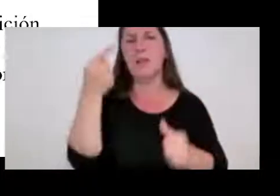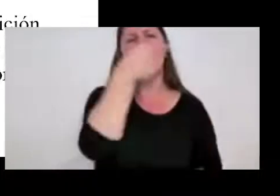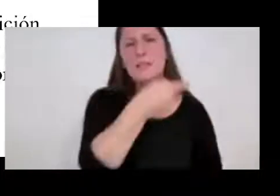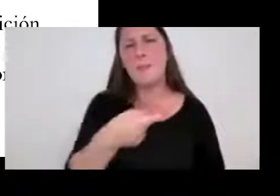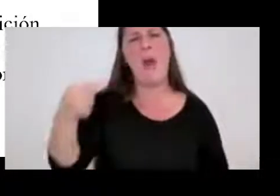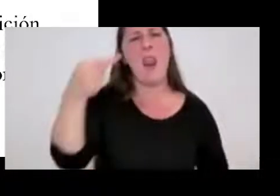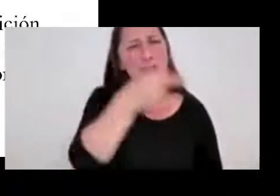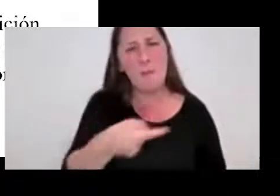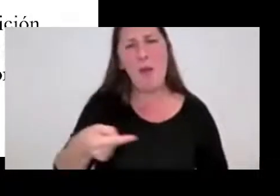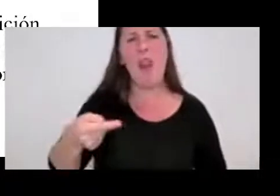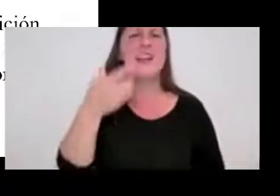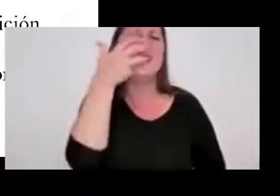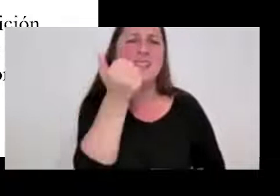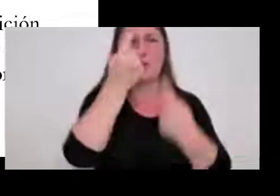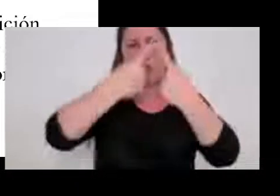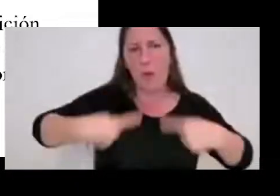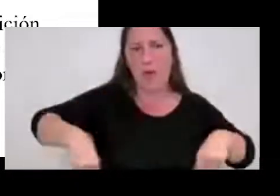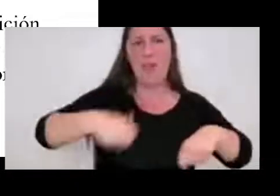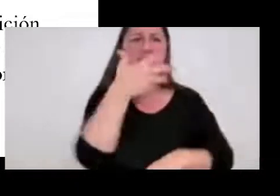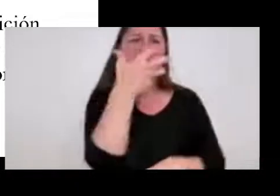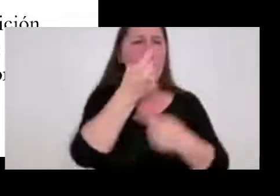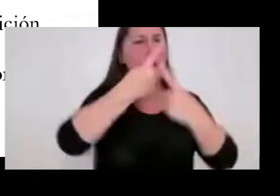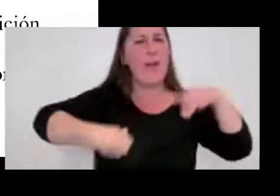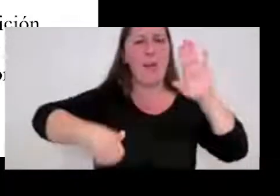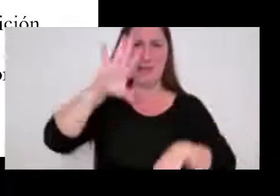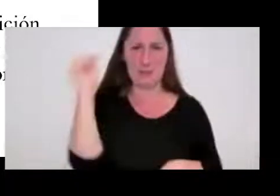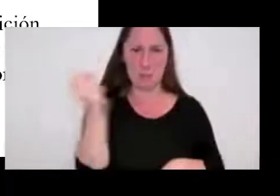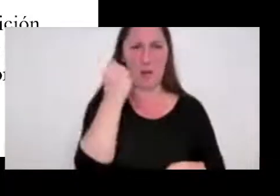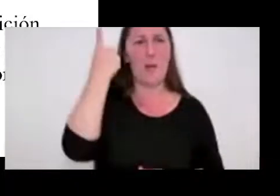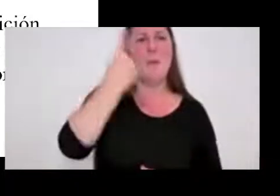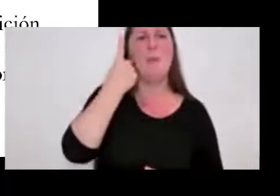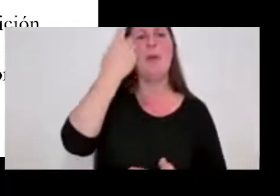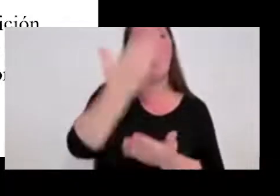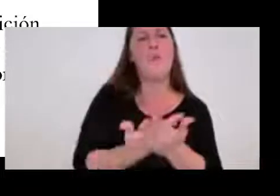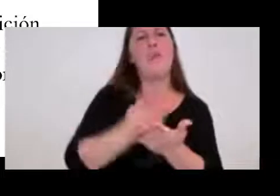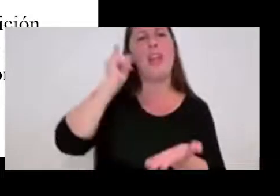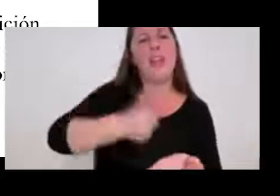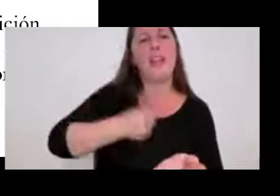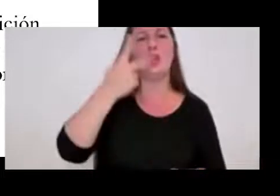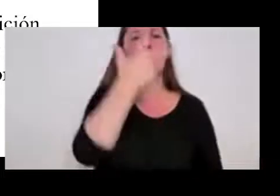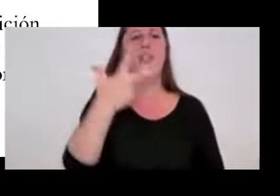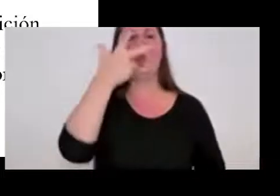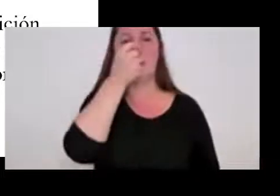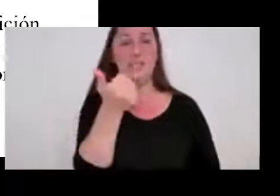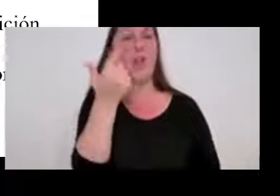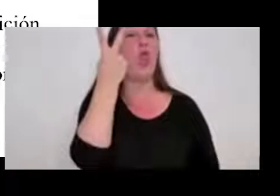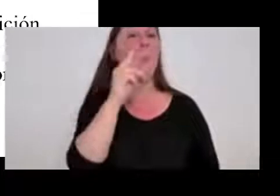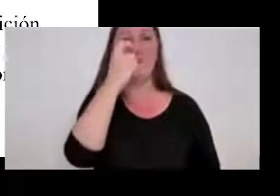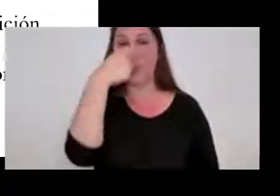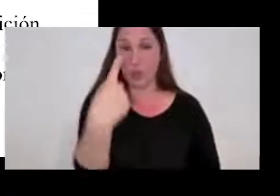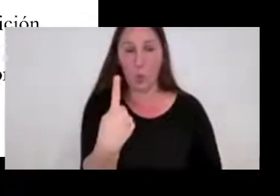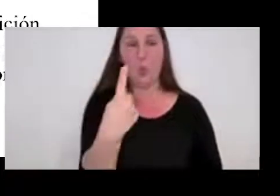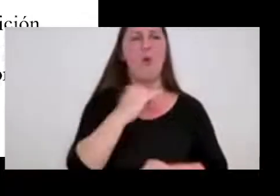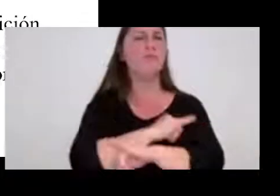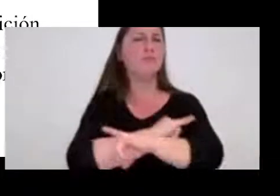de 6 novedades más relevantes. Para empezar, el decreto 336 del año 2021, publicado